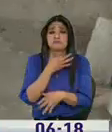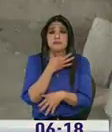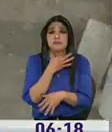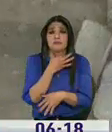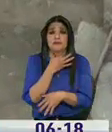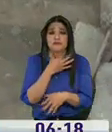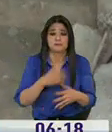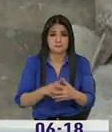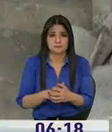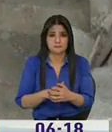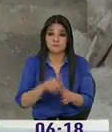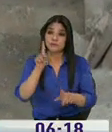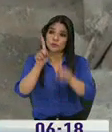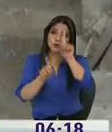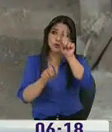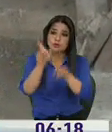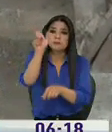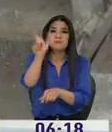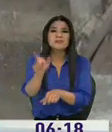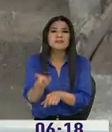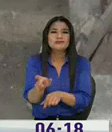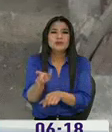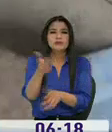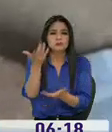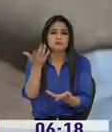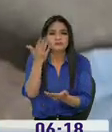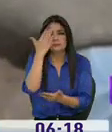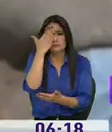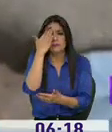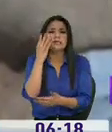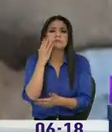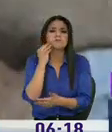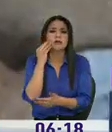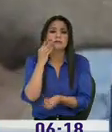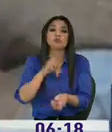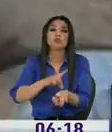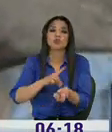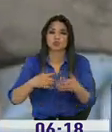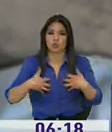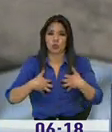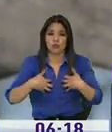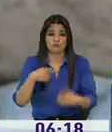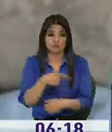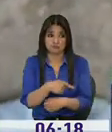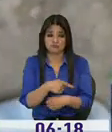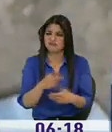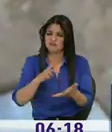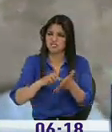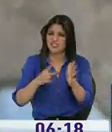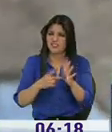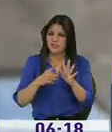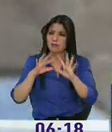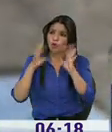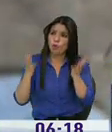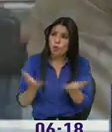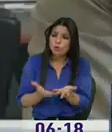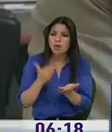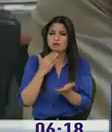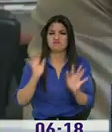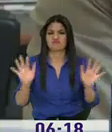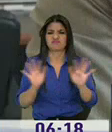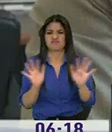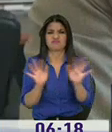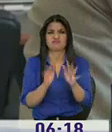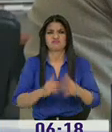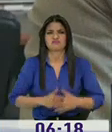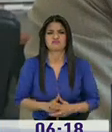consultamos con conocido en el tema que nos indica que esto no tiene absolutamente nada que ver con supersticiones son